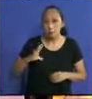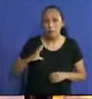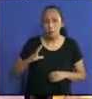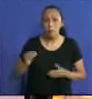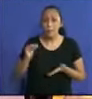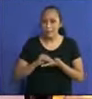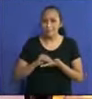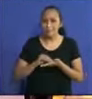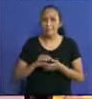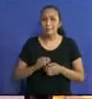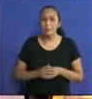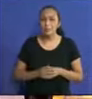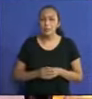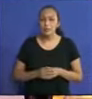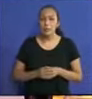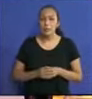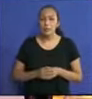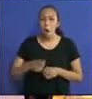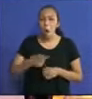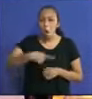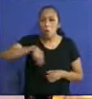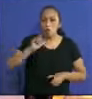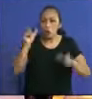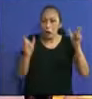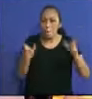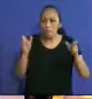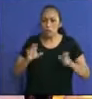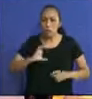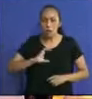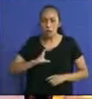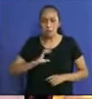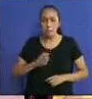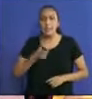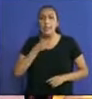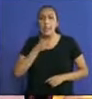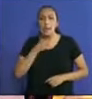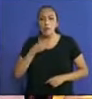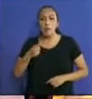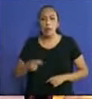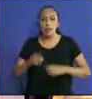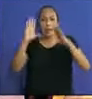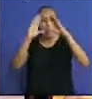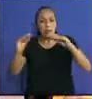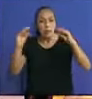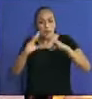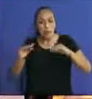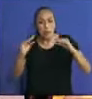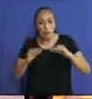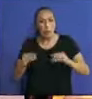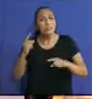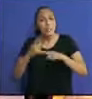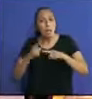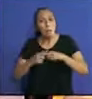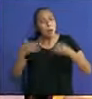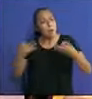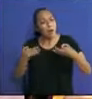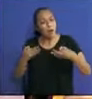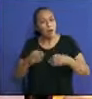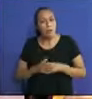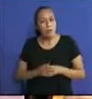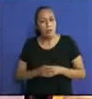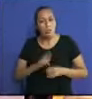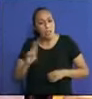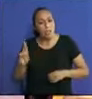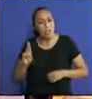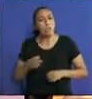que queremos celebrar religiosamente la Navidad, es posible que fácilmente la vivamos